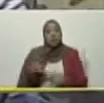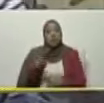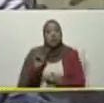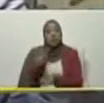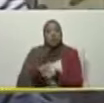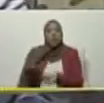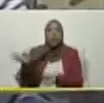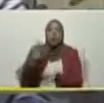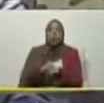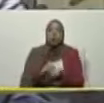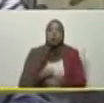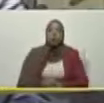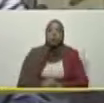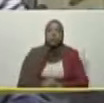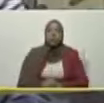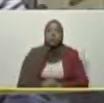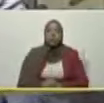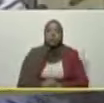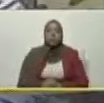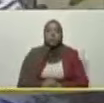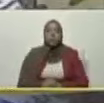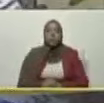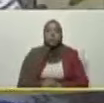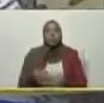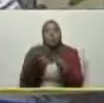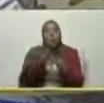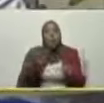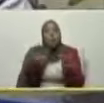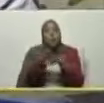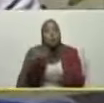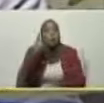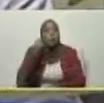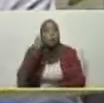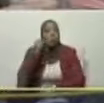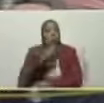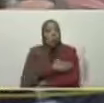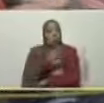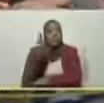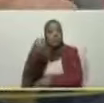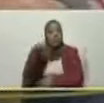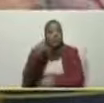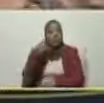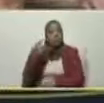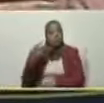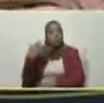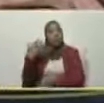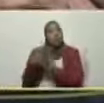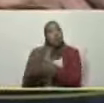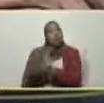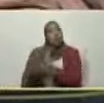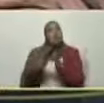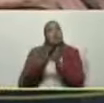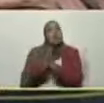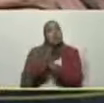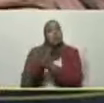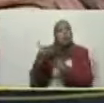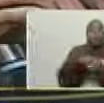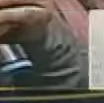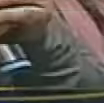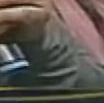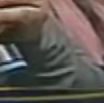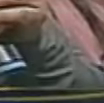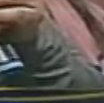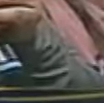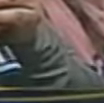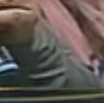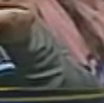y volvió. Fue a Barquisimeto y volvió. Sí, sí, cuéntame, señor, tu experiencia. Bueno, buenas tardes, mi comandante en jefe. En efecto, bueno, nosotros entramos ya a una